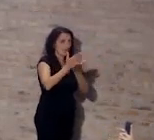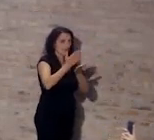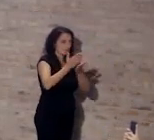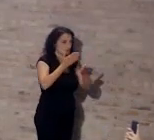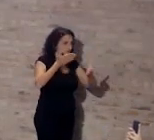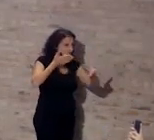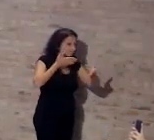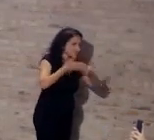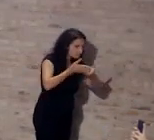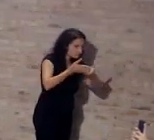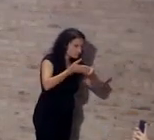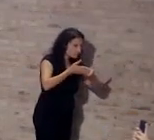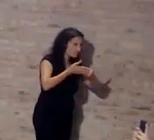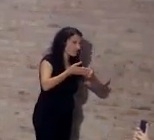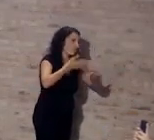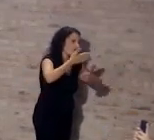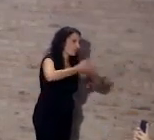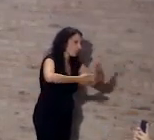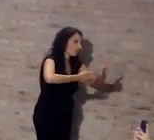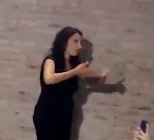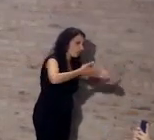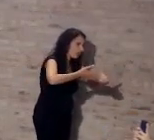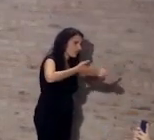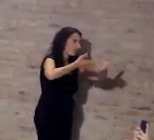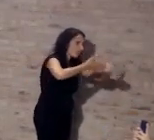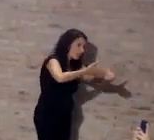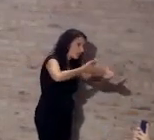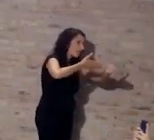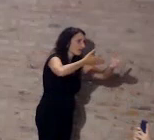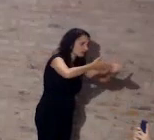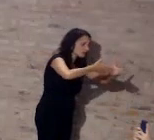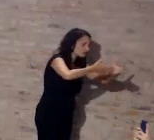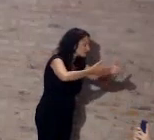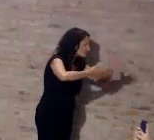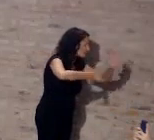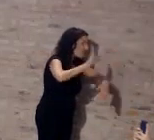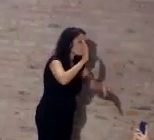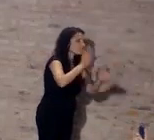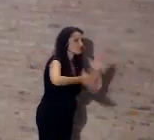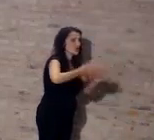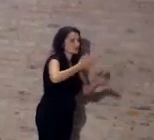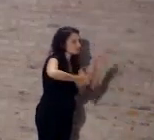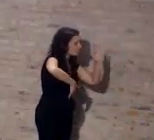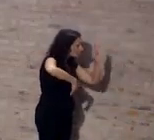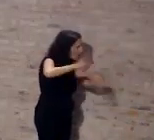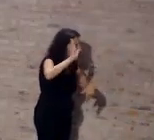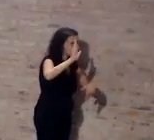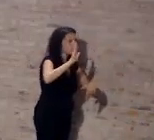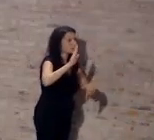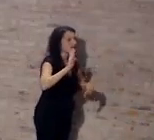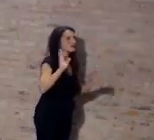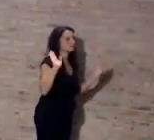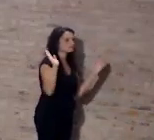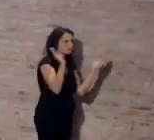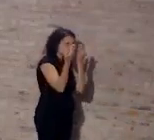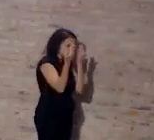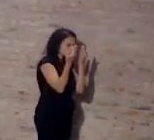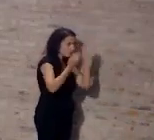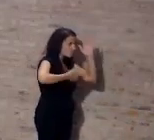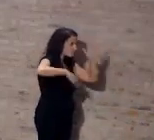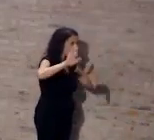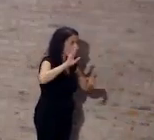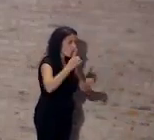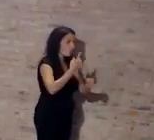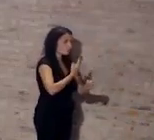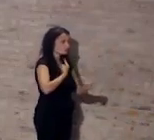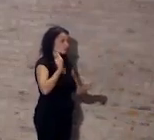derecho empieza como un efecto dominó y se recrudece todas las violencias y se recrudecen el encierro